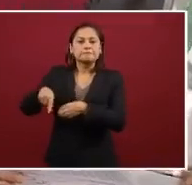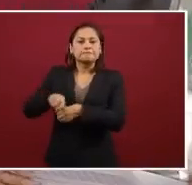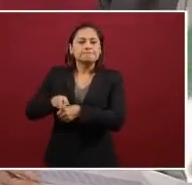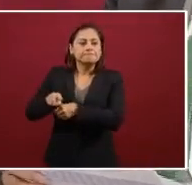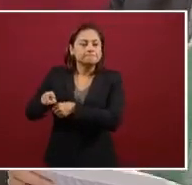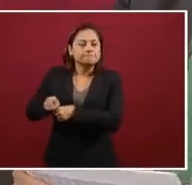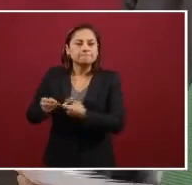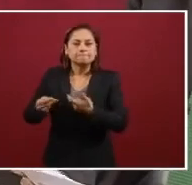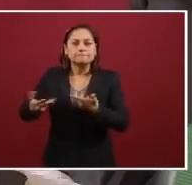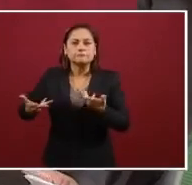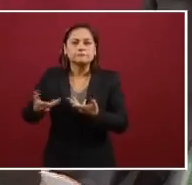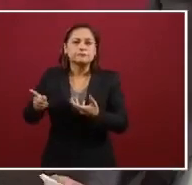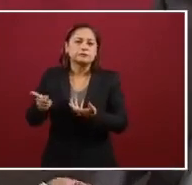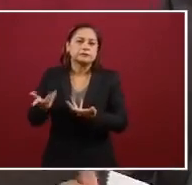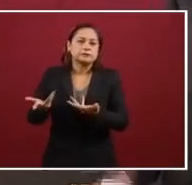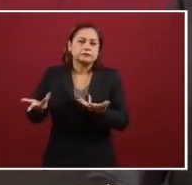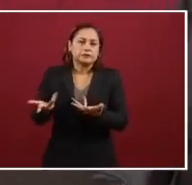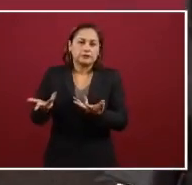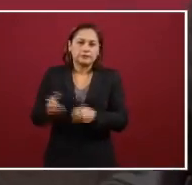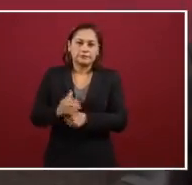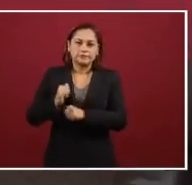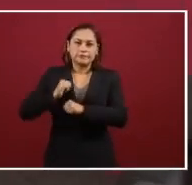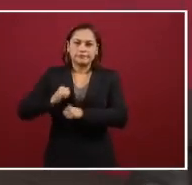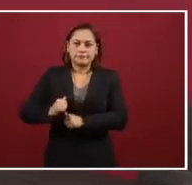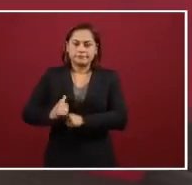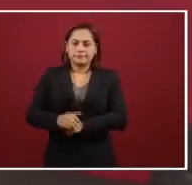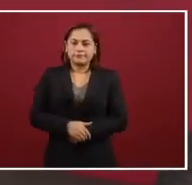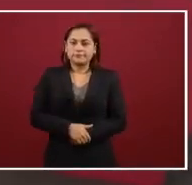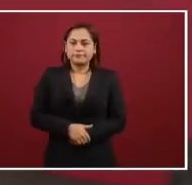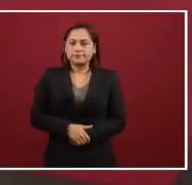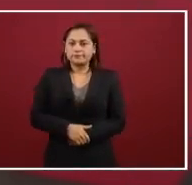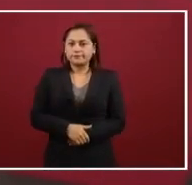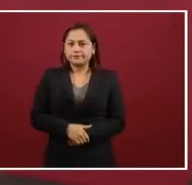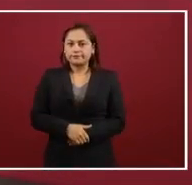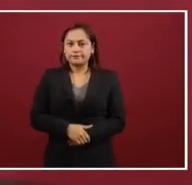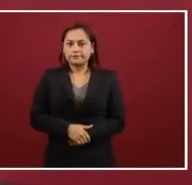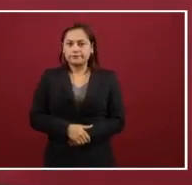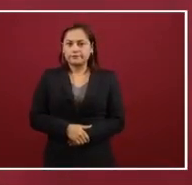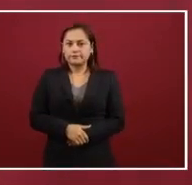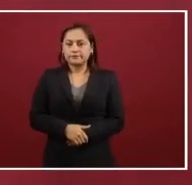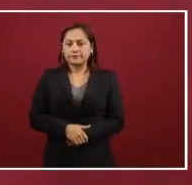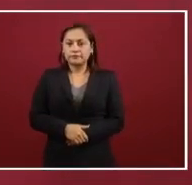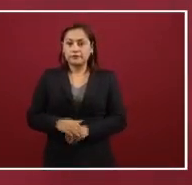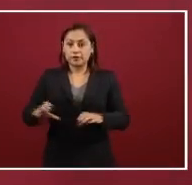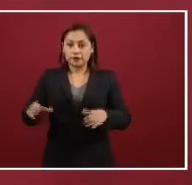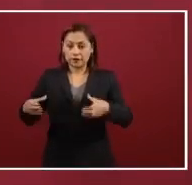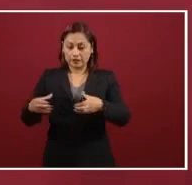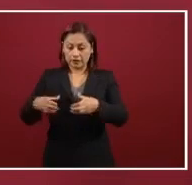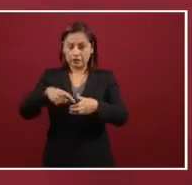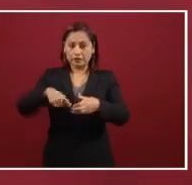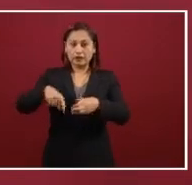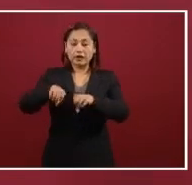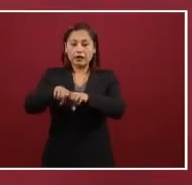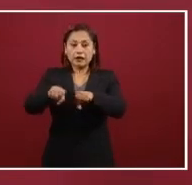práctica el plan. Y está encabezado este